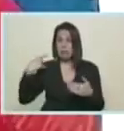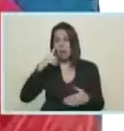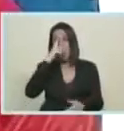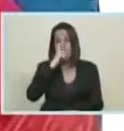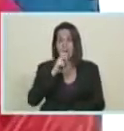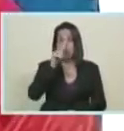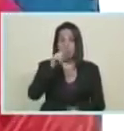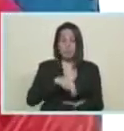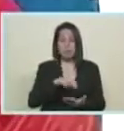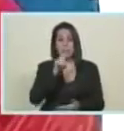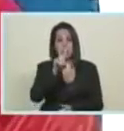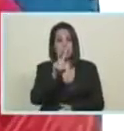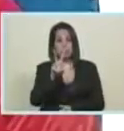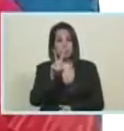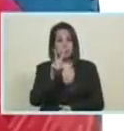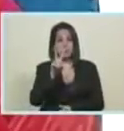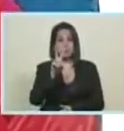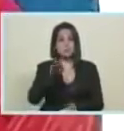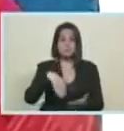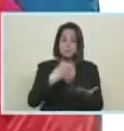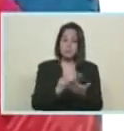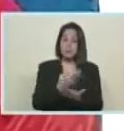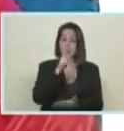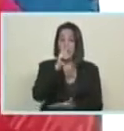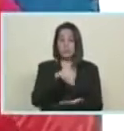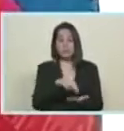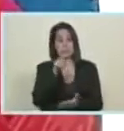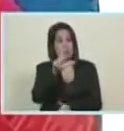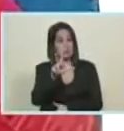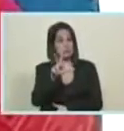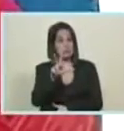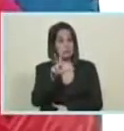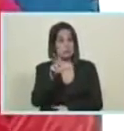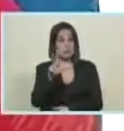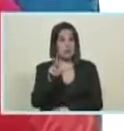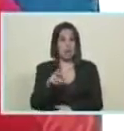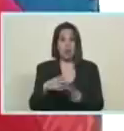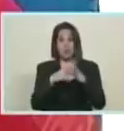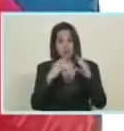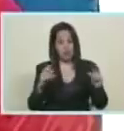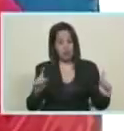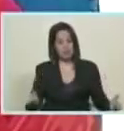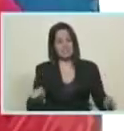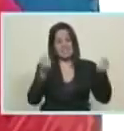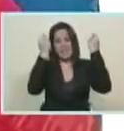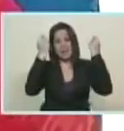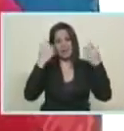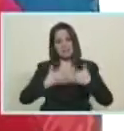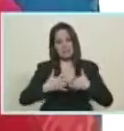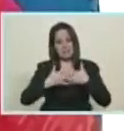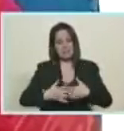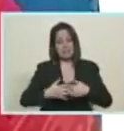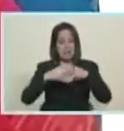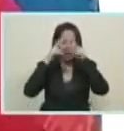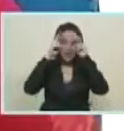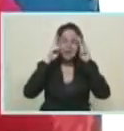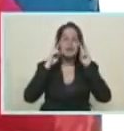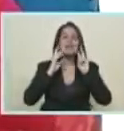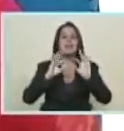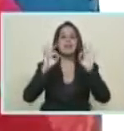año 2002 y 2003. Es una tarea de la recuperación,